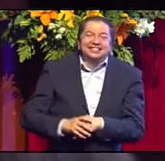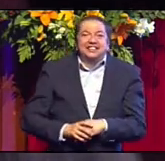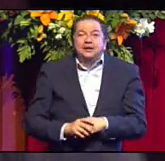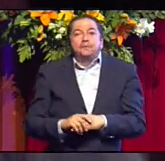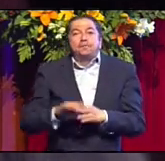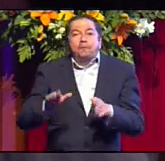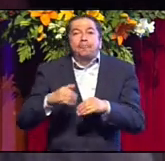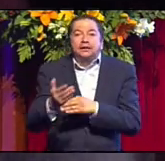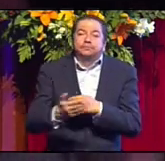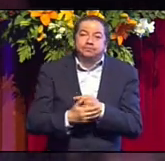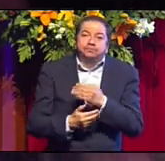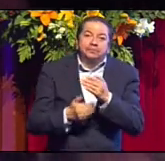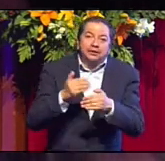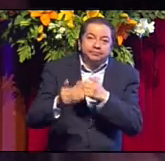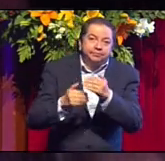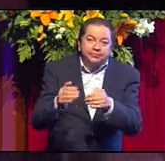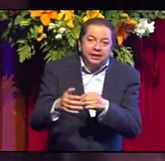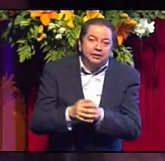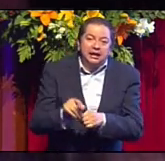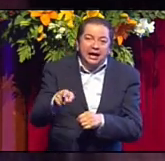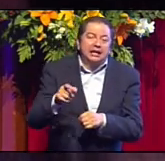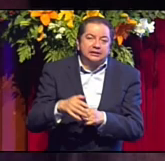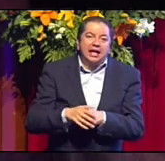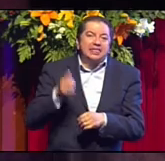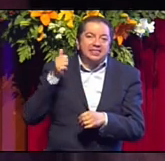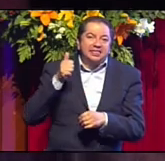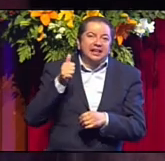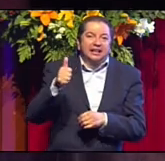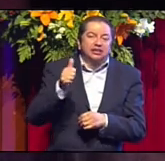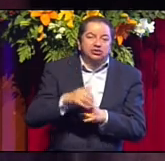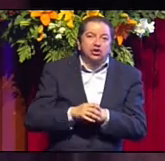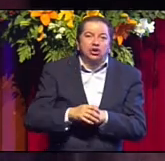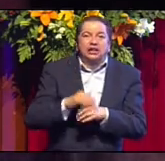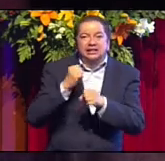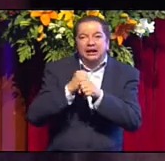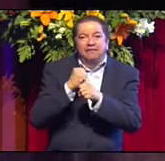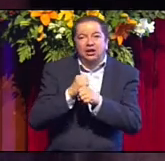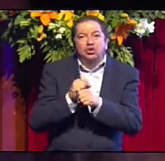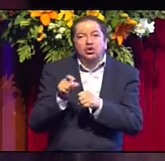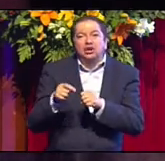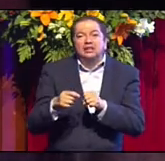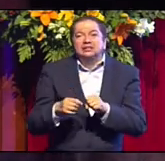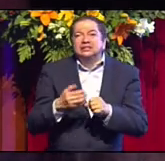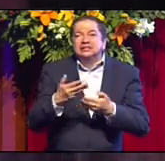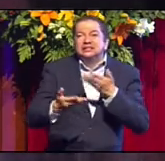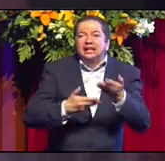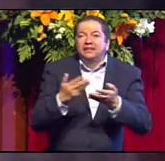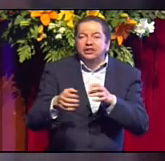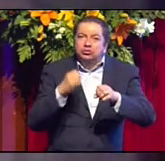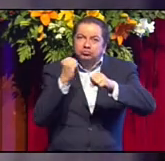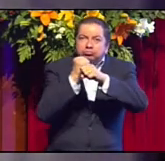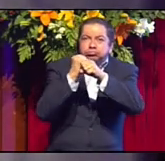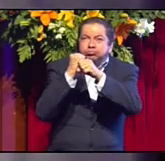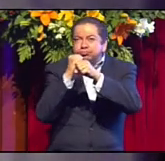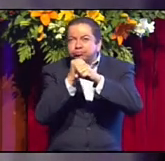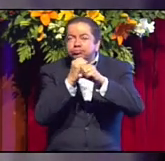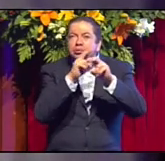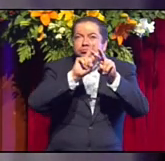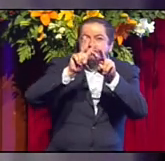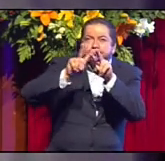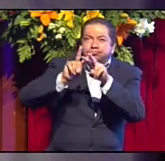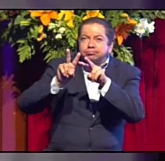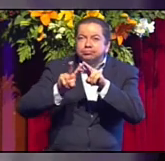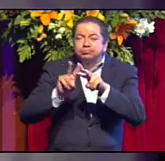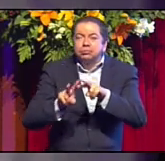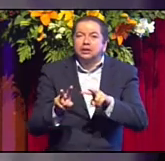por nuestra comuna, nuestro director de obra con más de 30 años al servicio del municipio, donde cuando se coloca detrás de una obra, no es la